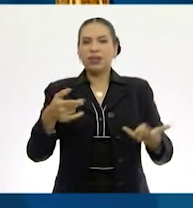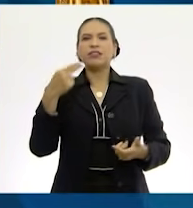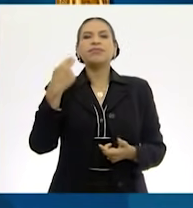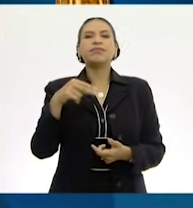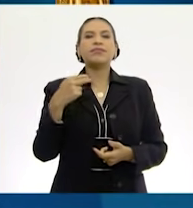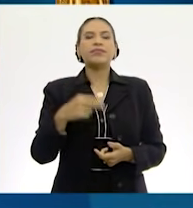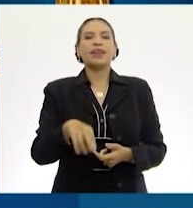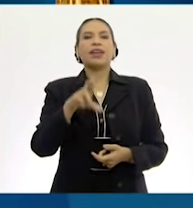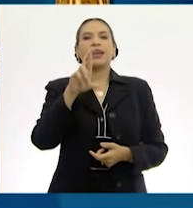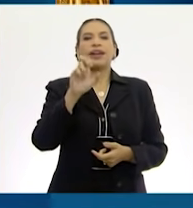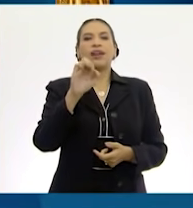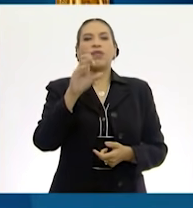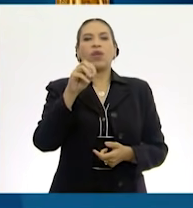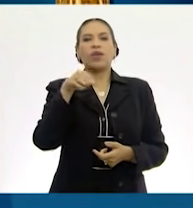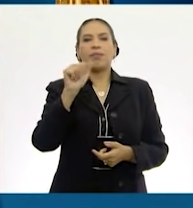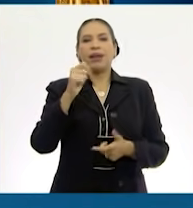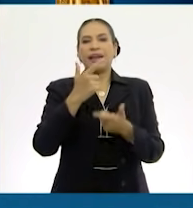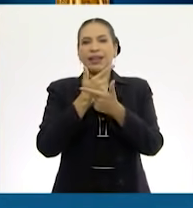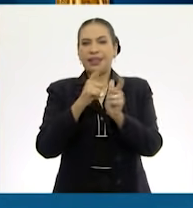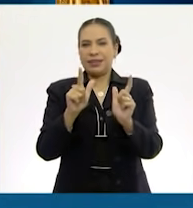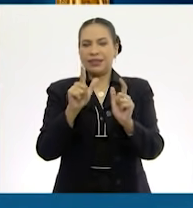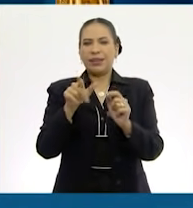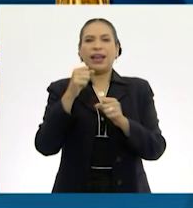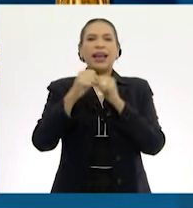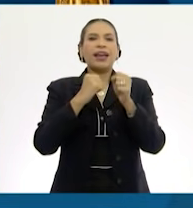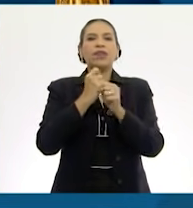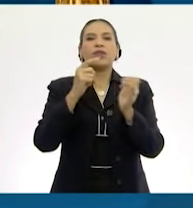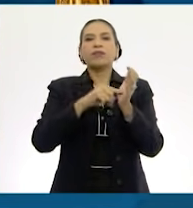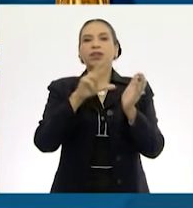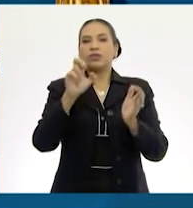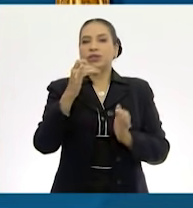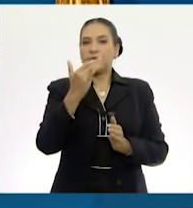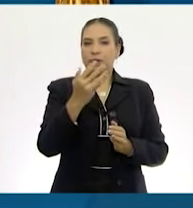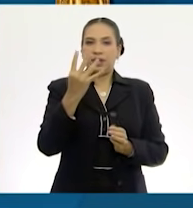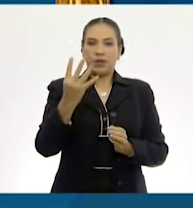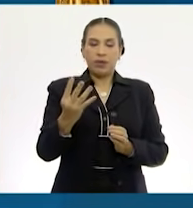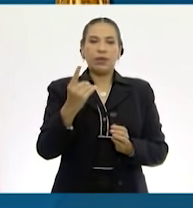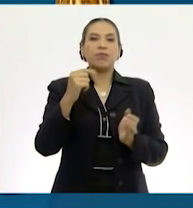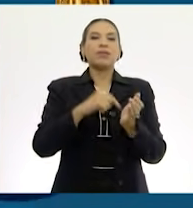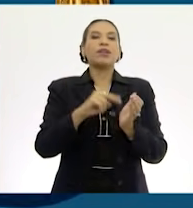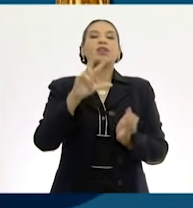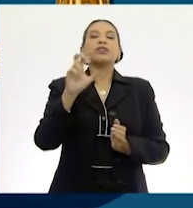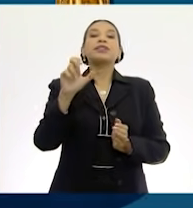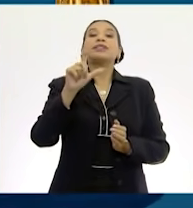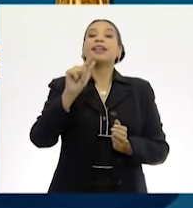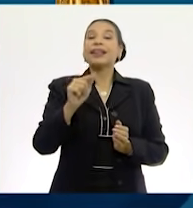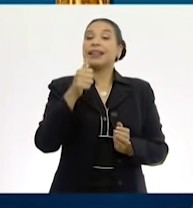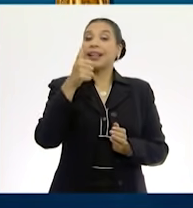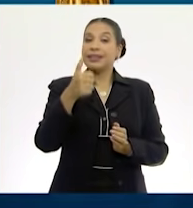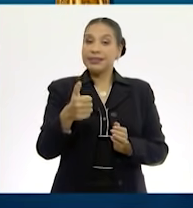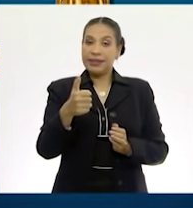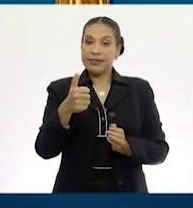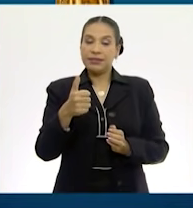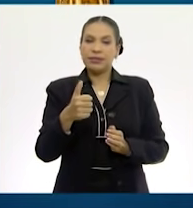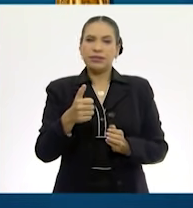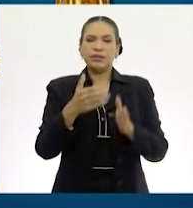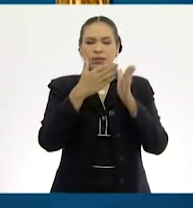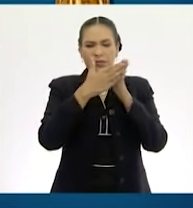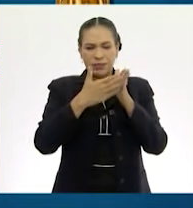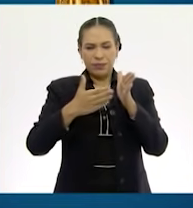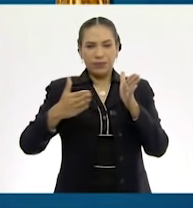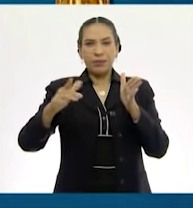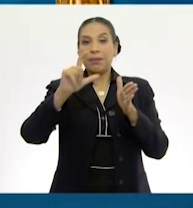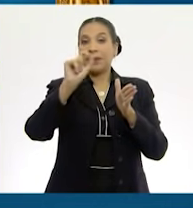conoce como Reforma Liberal y se enmarca entre los años 1854 y 1876. A lo largo de